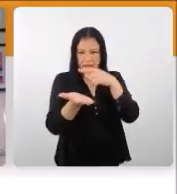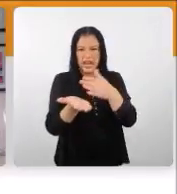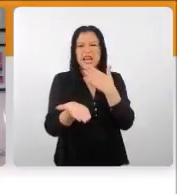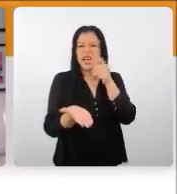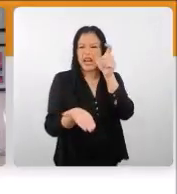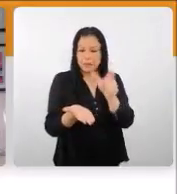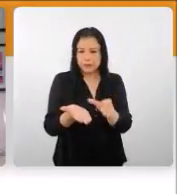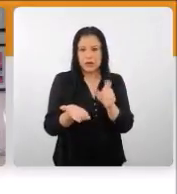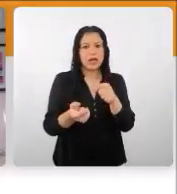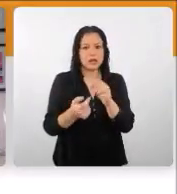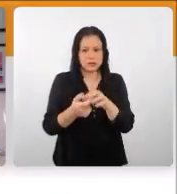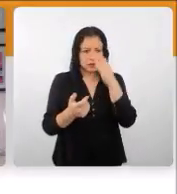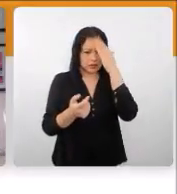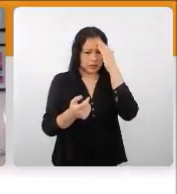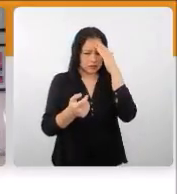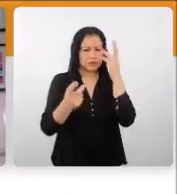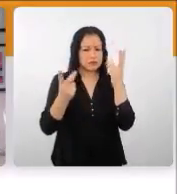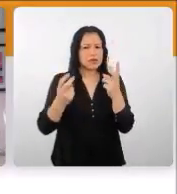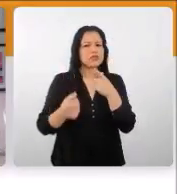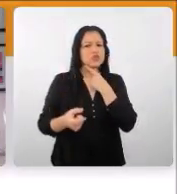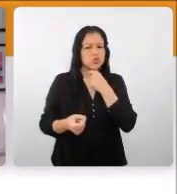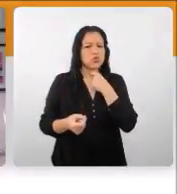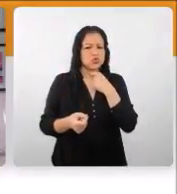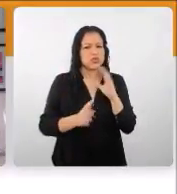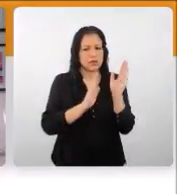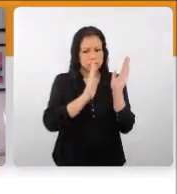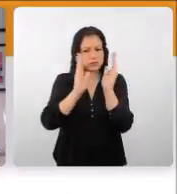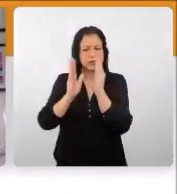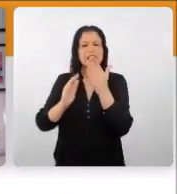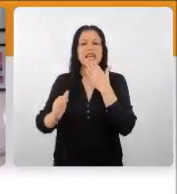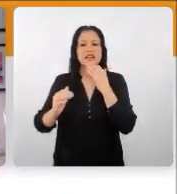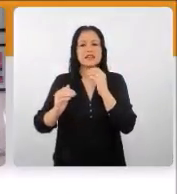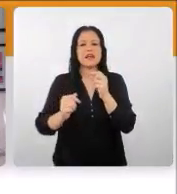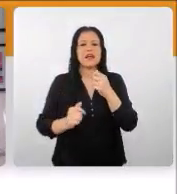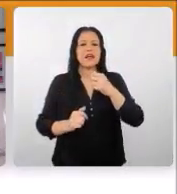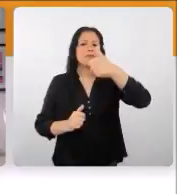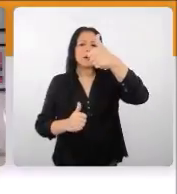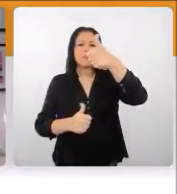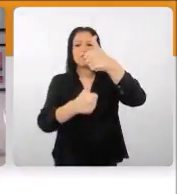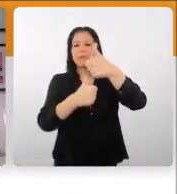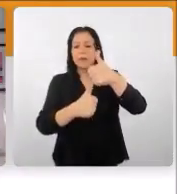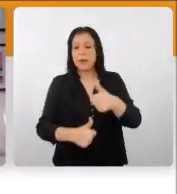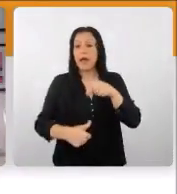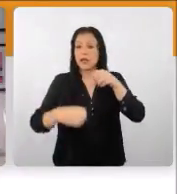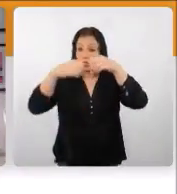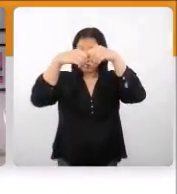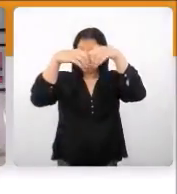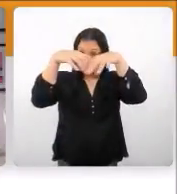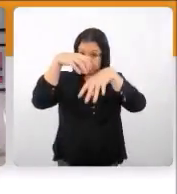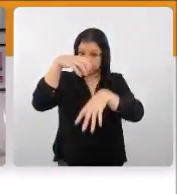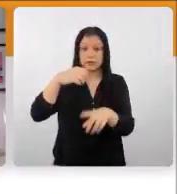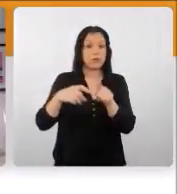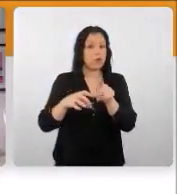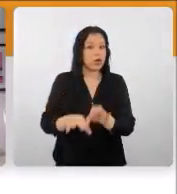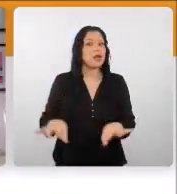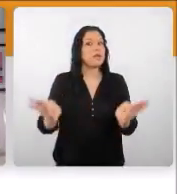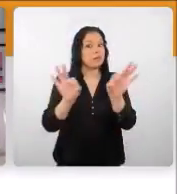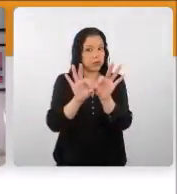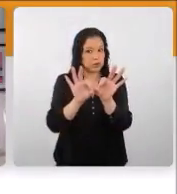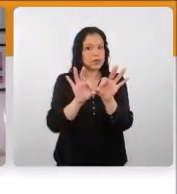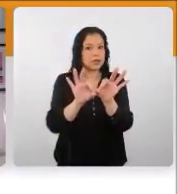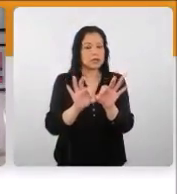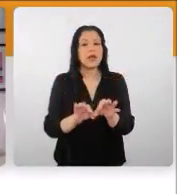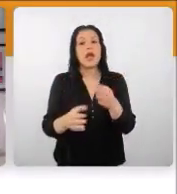muy organizados desde ese punto de vista, ¿no? Entonces, el tema jerárquico es muy importante. En